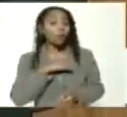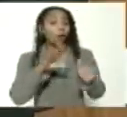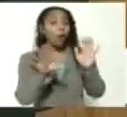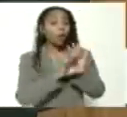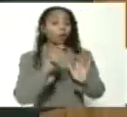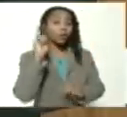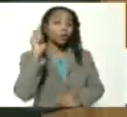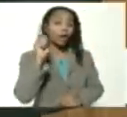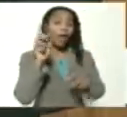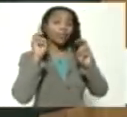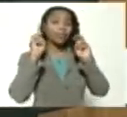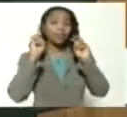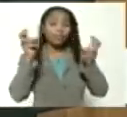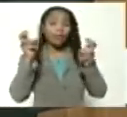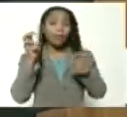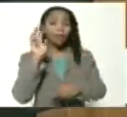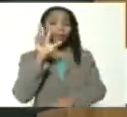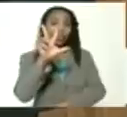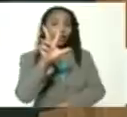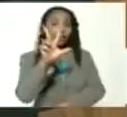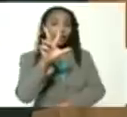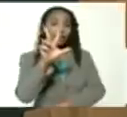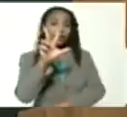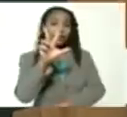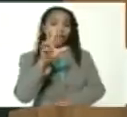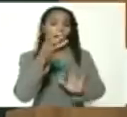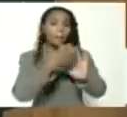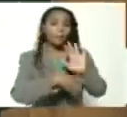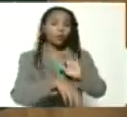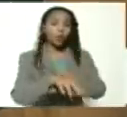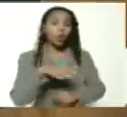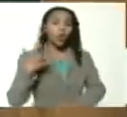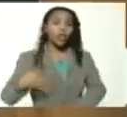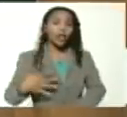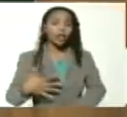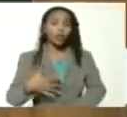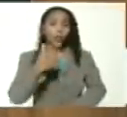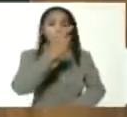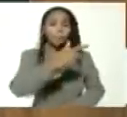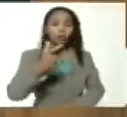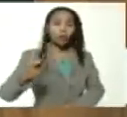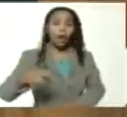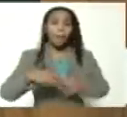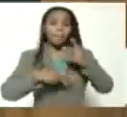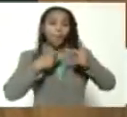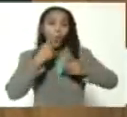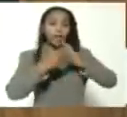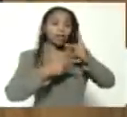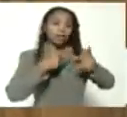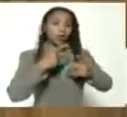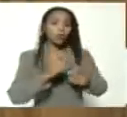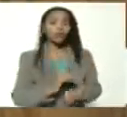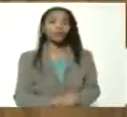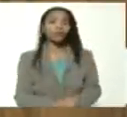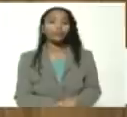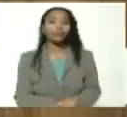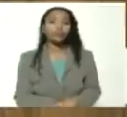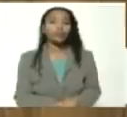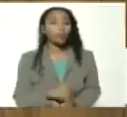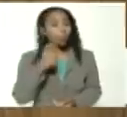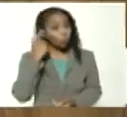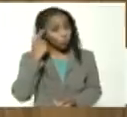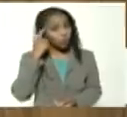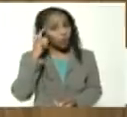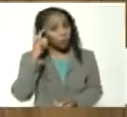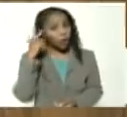constitución, en el título 3, aparte del capítulo de los derechos civiles y políticos, recordemos que